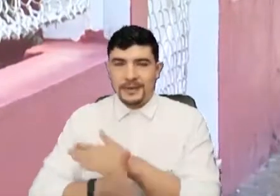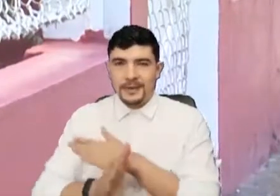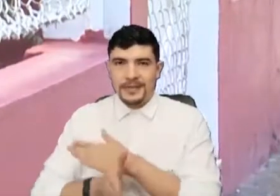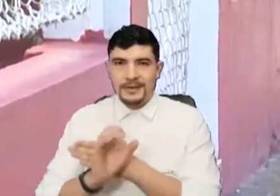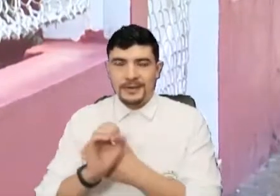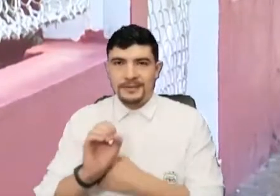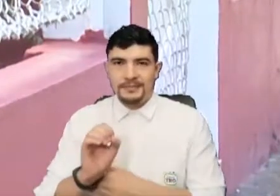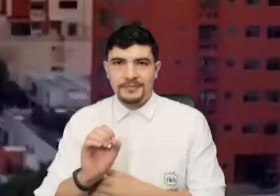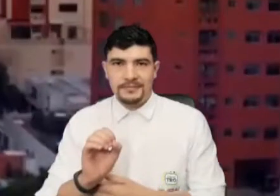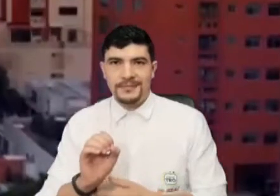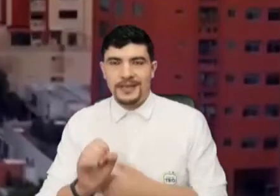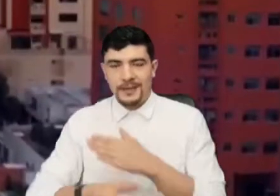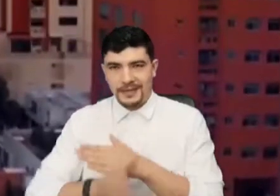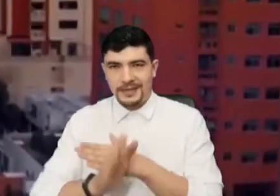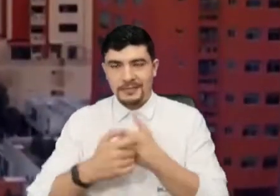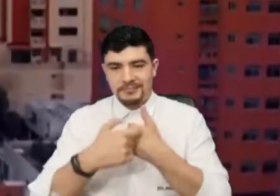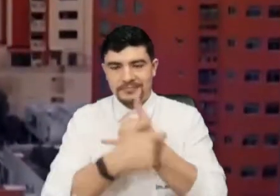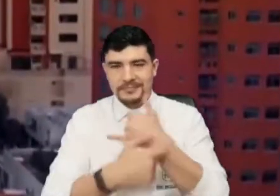regional informativa